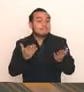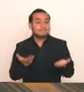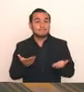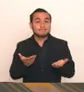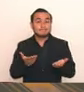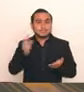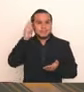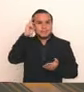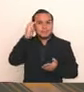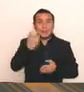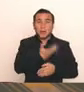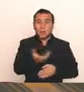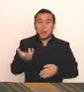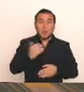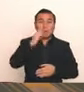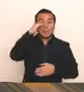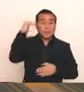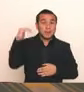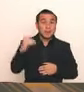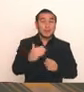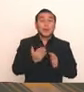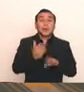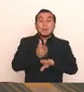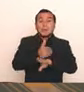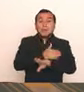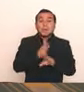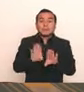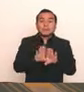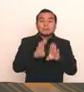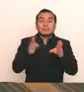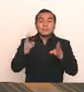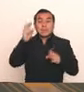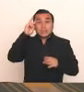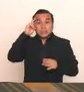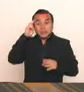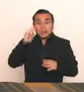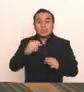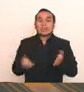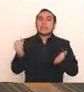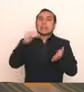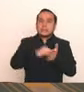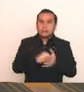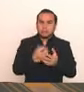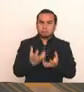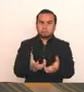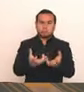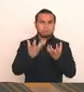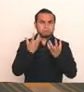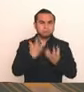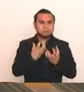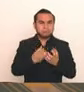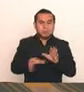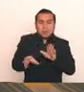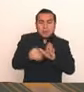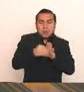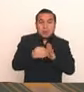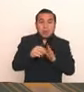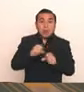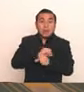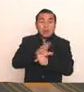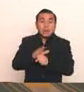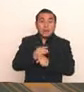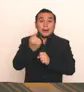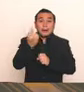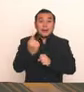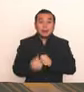medida que algunos de estos países van reabriendo se están dando cuenta que se está generando otro pico de la curva algunos científicos y